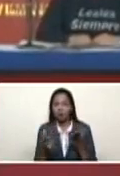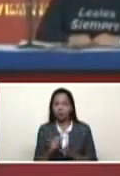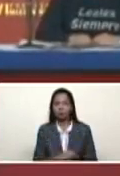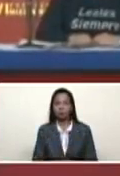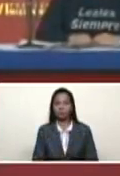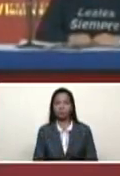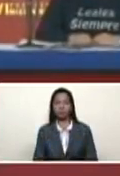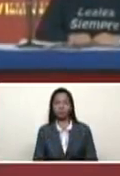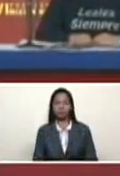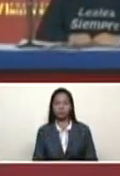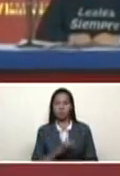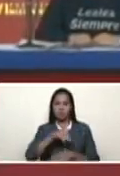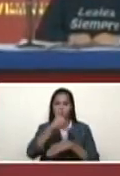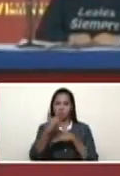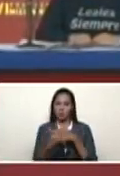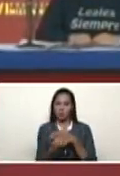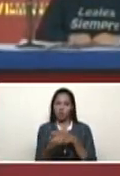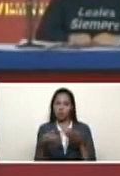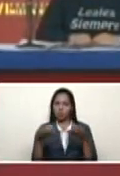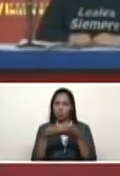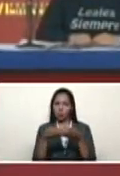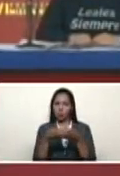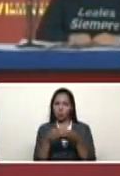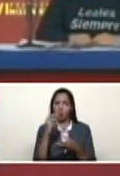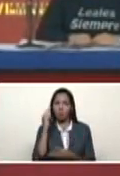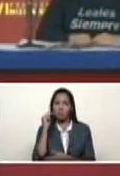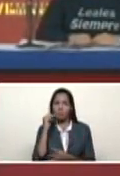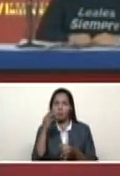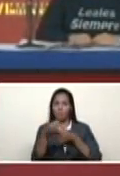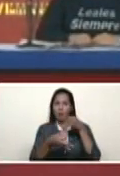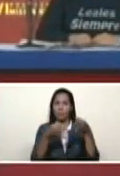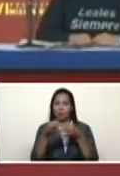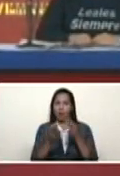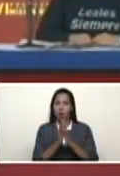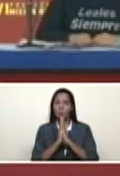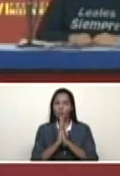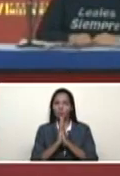¿Cómo es este proyecto de las cumbres, Aristóbulo? Vamos a explicarlo, por favor.